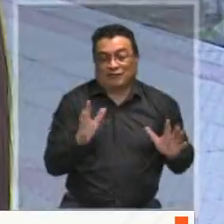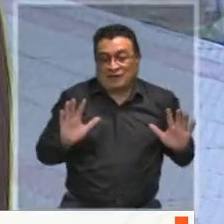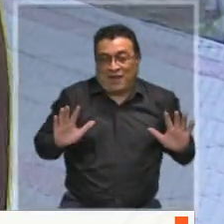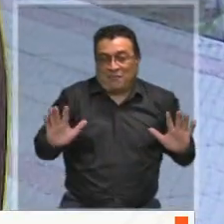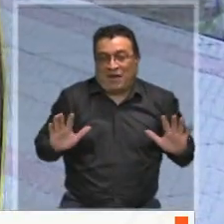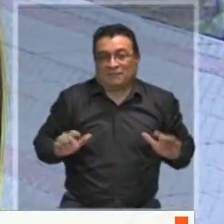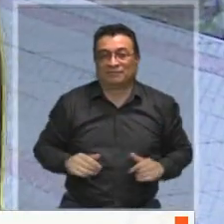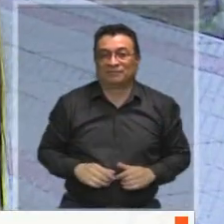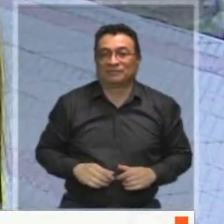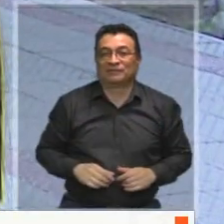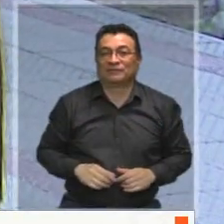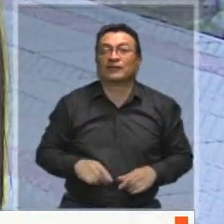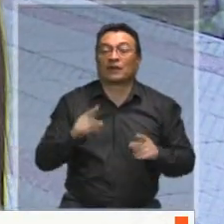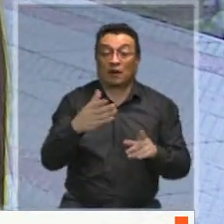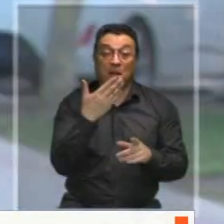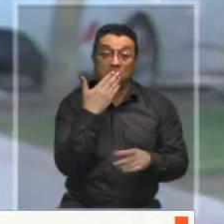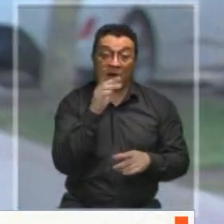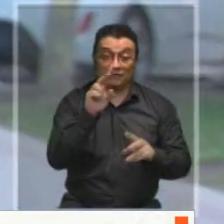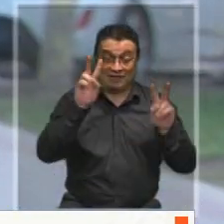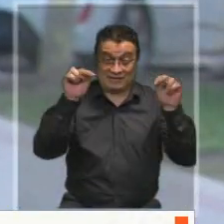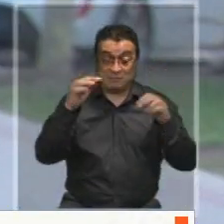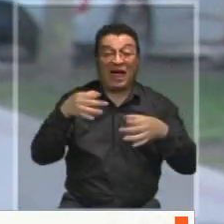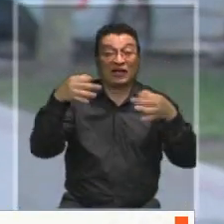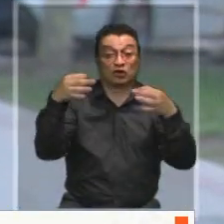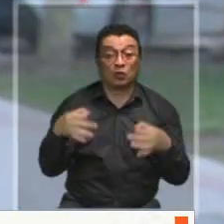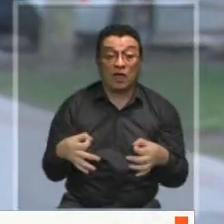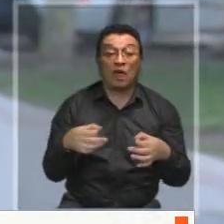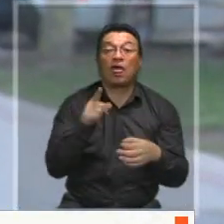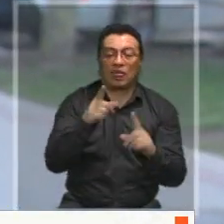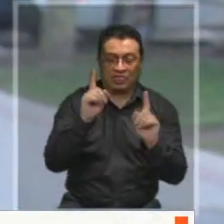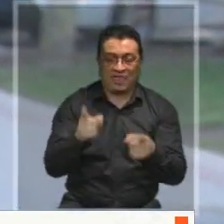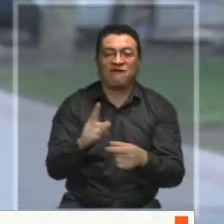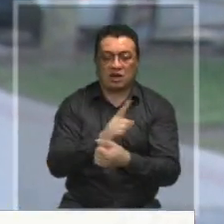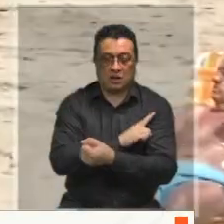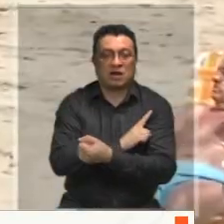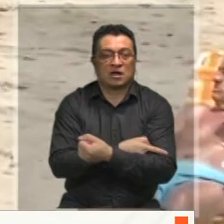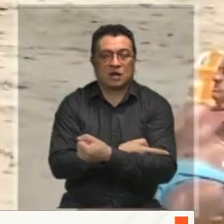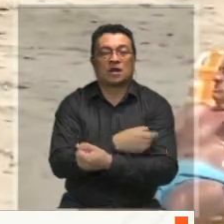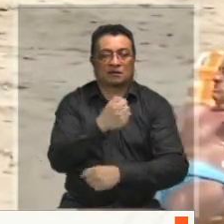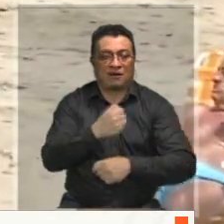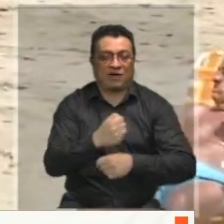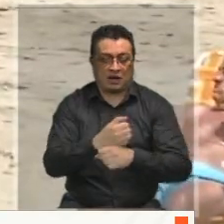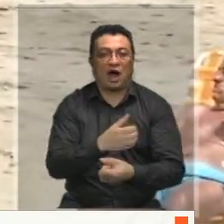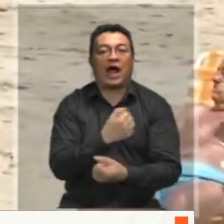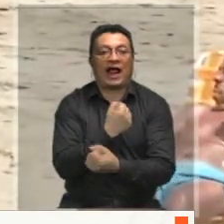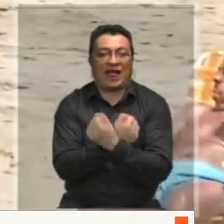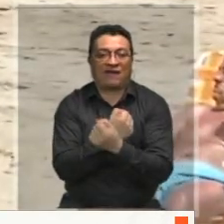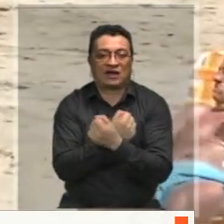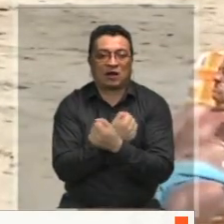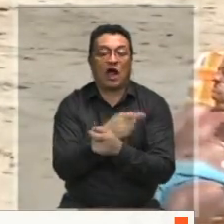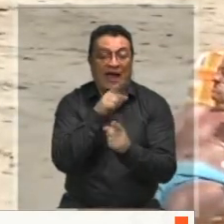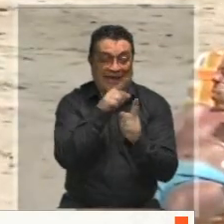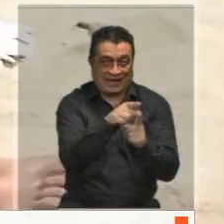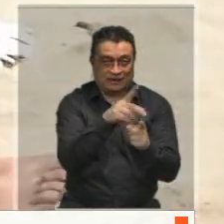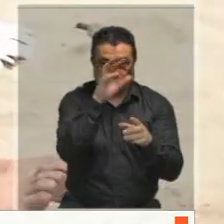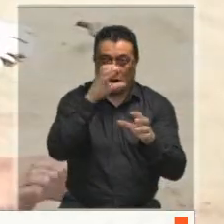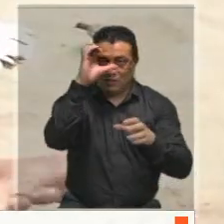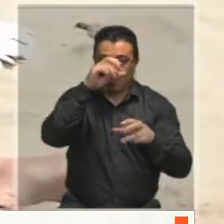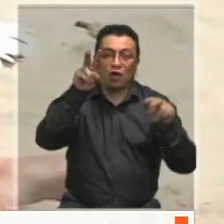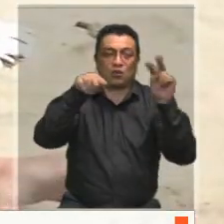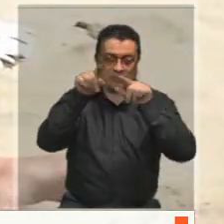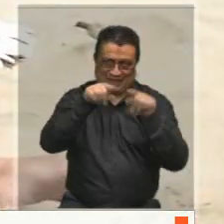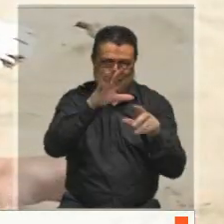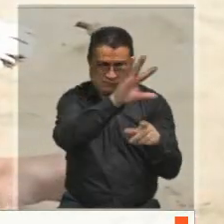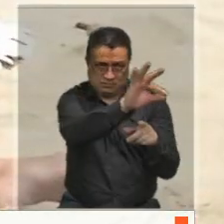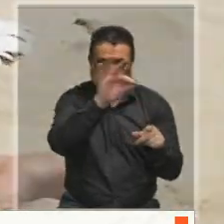Chile. Para el experto en seguridad se debería potenciar la función de carabineros y que ellos sean esa policía del turismo, como